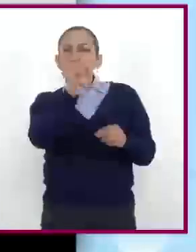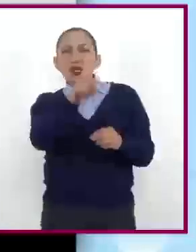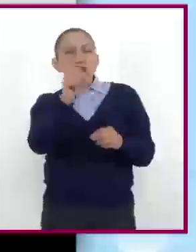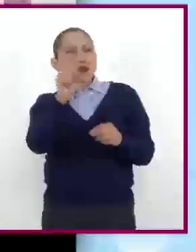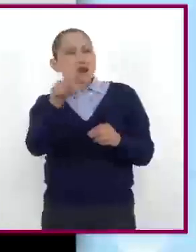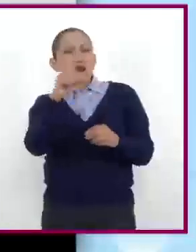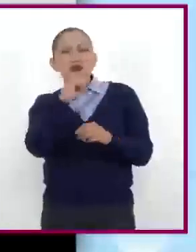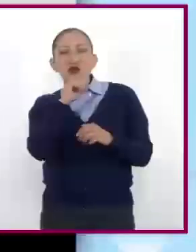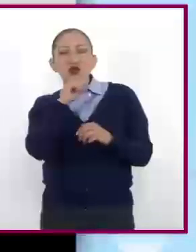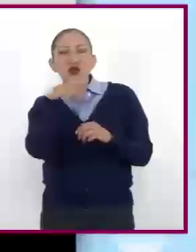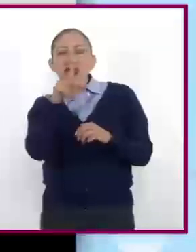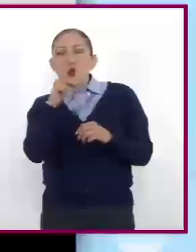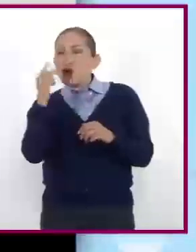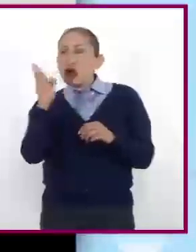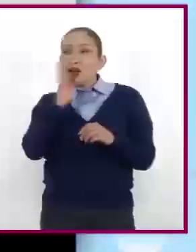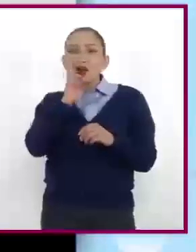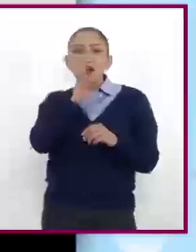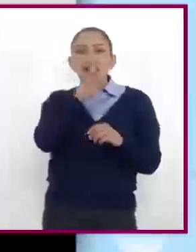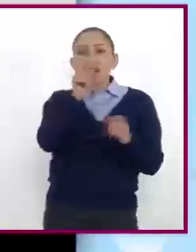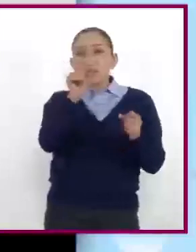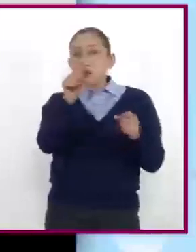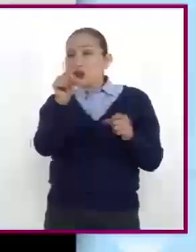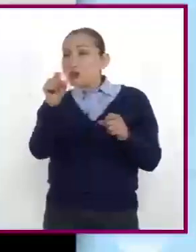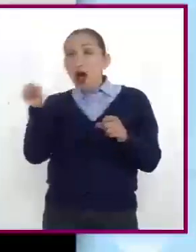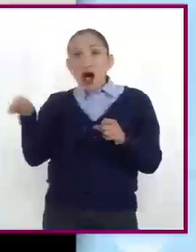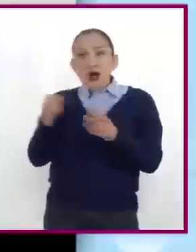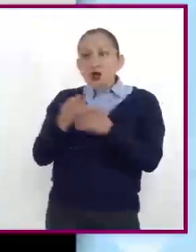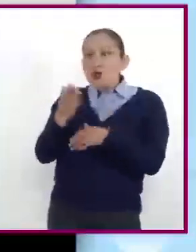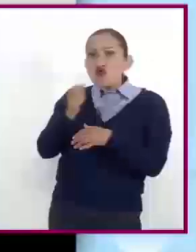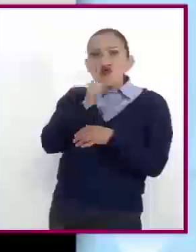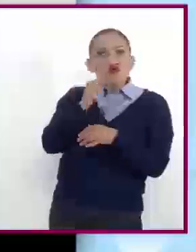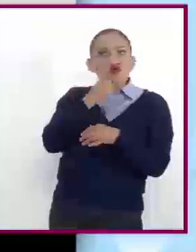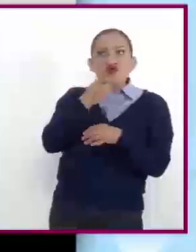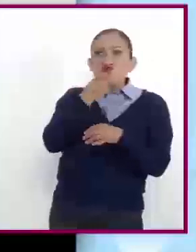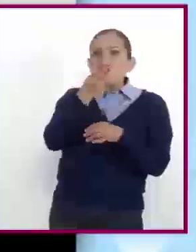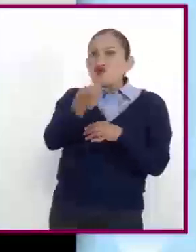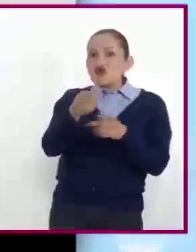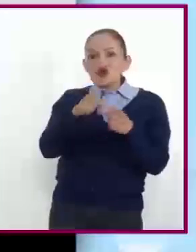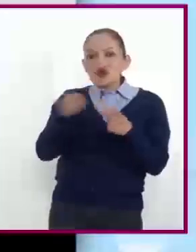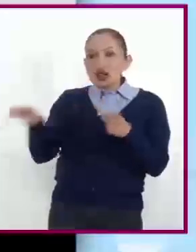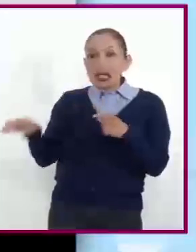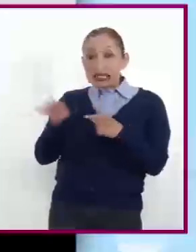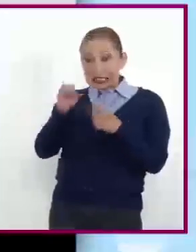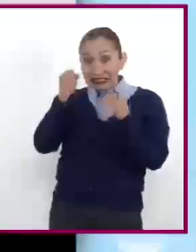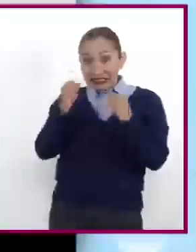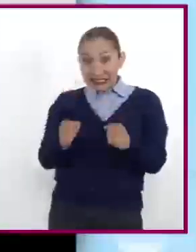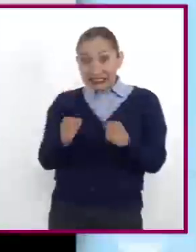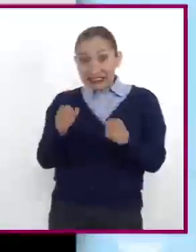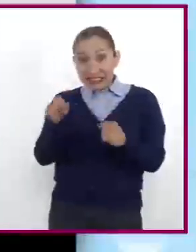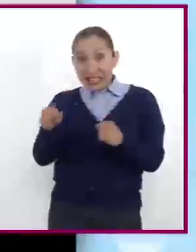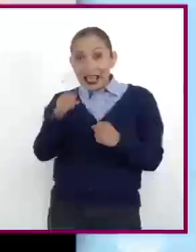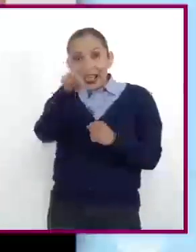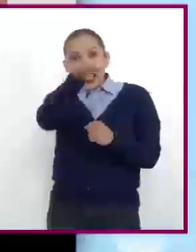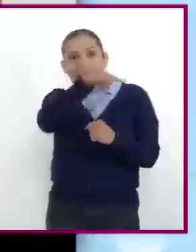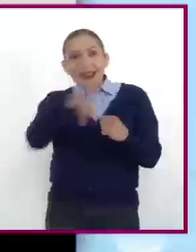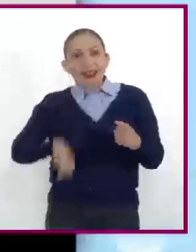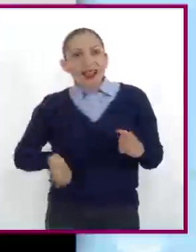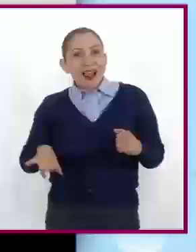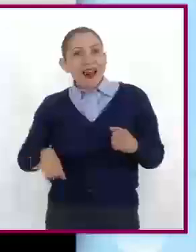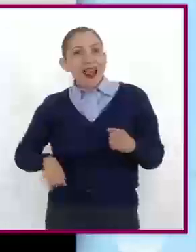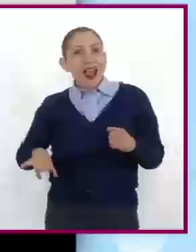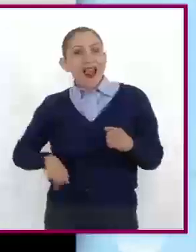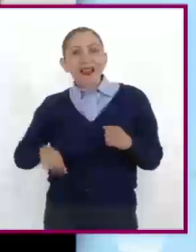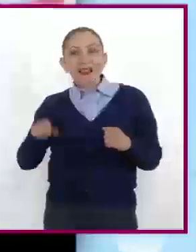realmente no hay todavía, menos que sea una noticia, un tema del que no se haya hablado. Y tener la certeza de que le va a despertar un interés